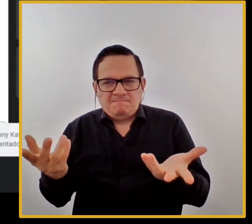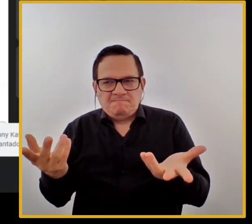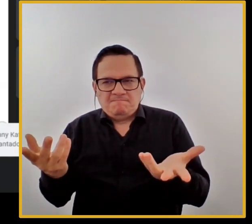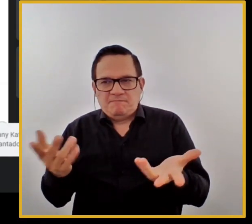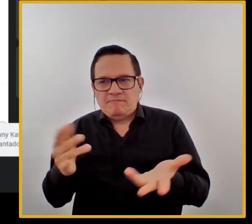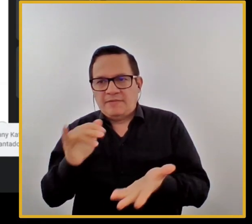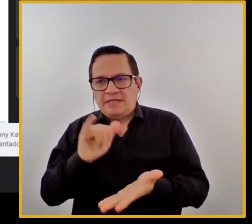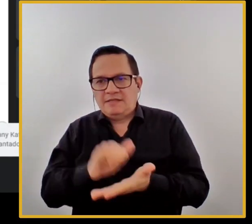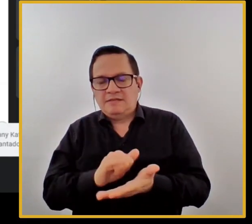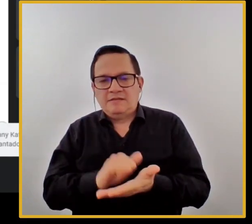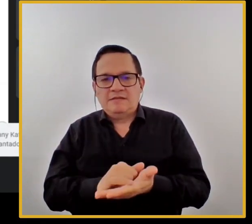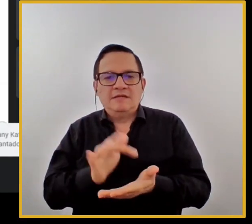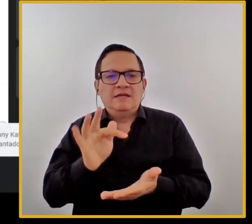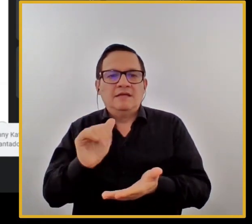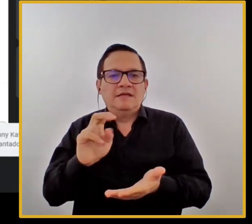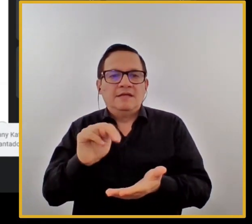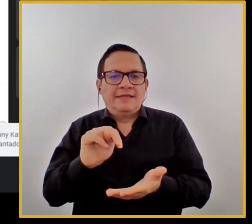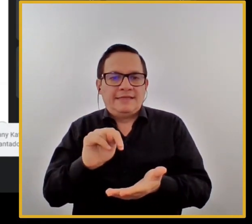que tangente